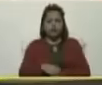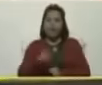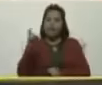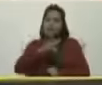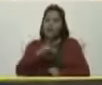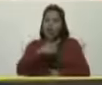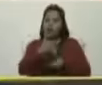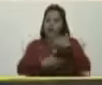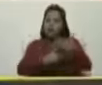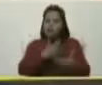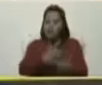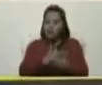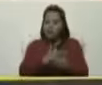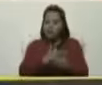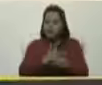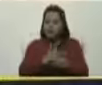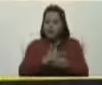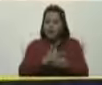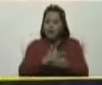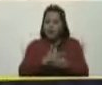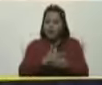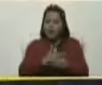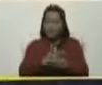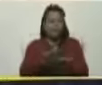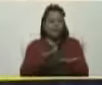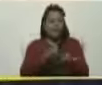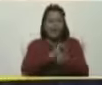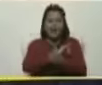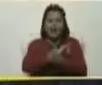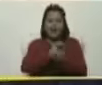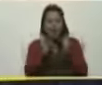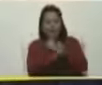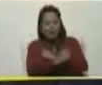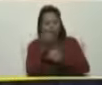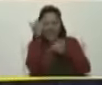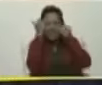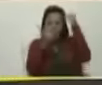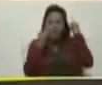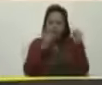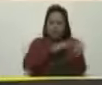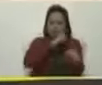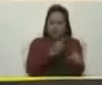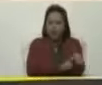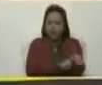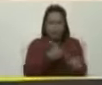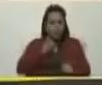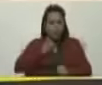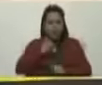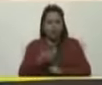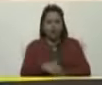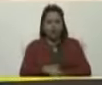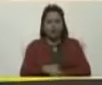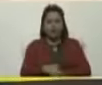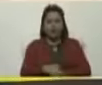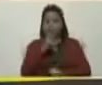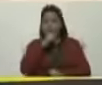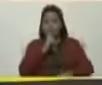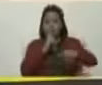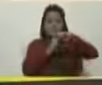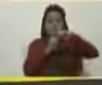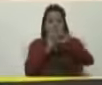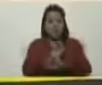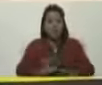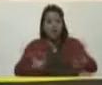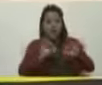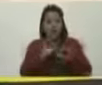derrotando las posiciones extremas, cualesquiera ellas sean. Las posiciones extremas no le han hecho bien, no le han hecho